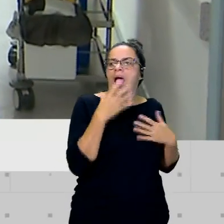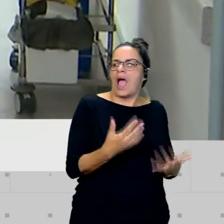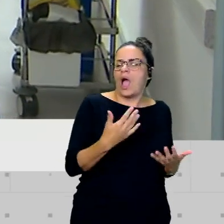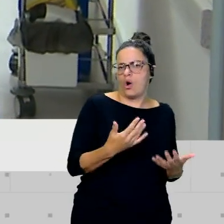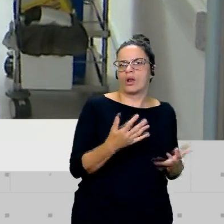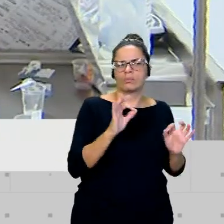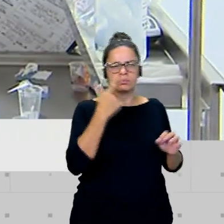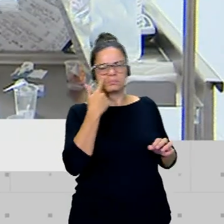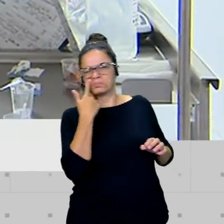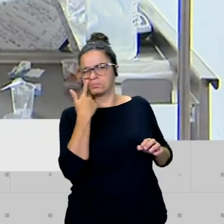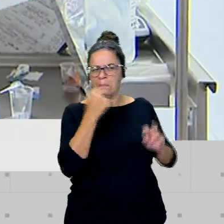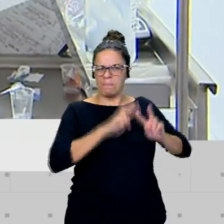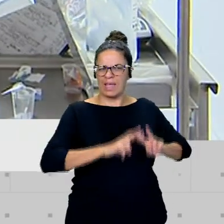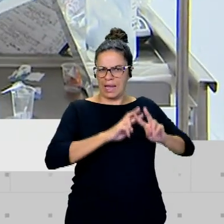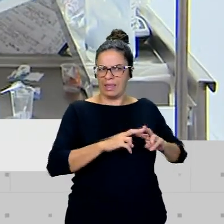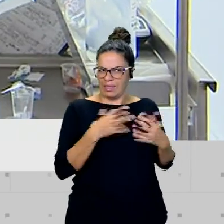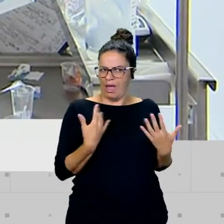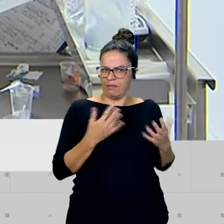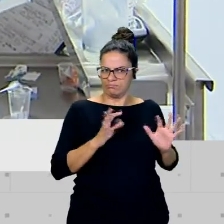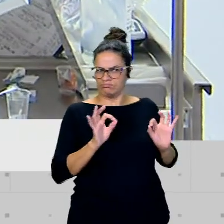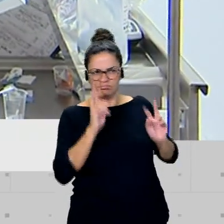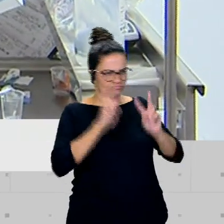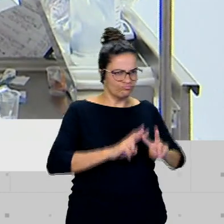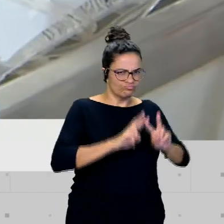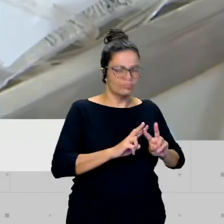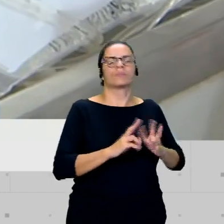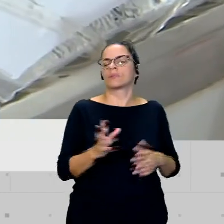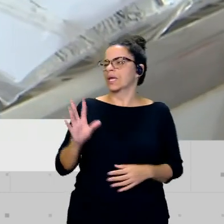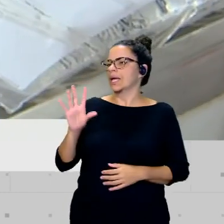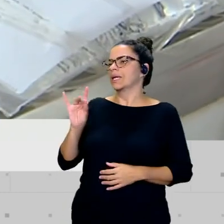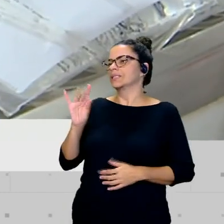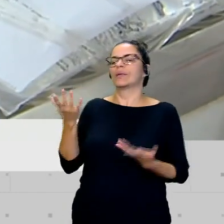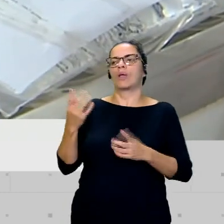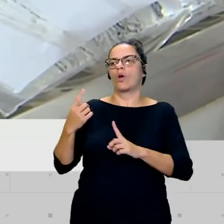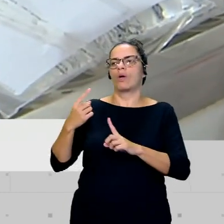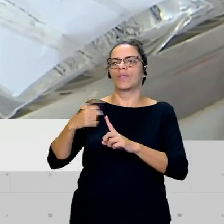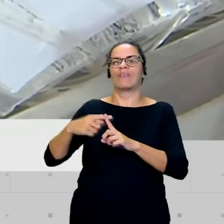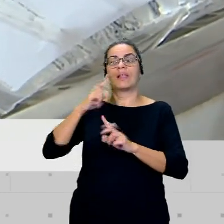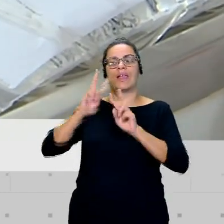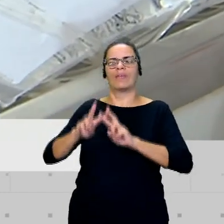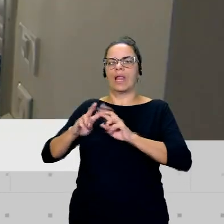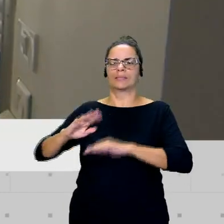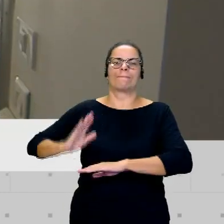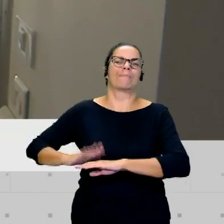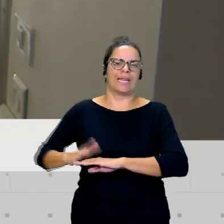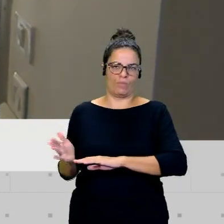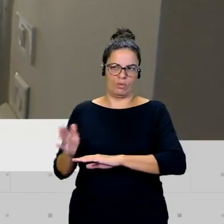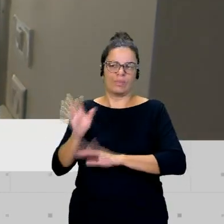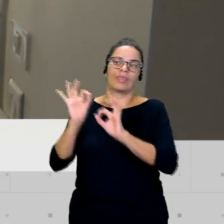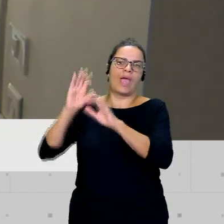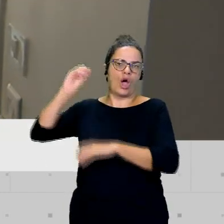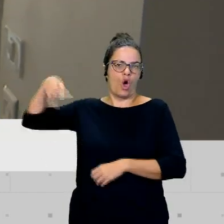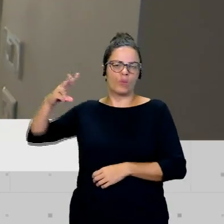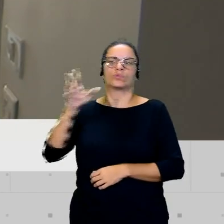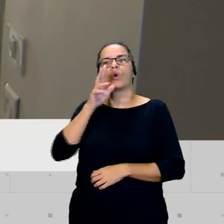bajo una vigilancia activa. Sí, es el grado de vigilancia más baja que tiene la Organización Mundial de la Salud, porque hay otro tipo de vigilancia que es